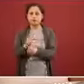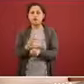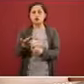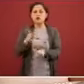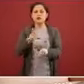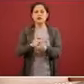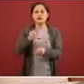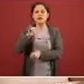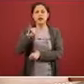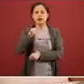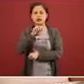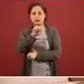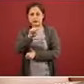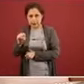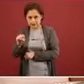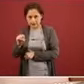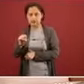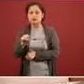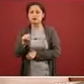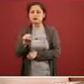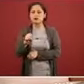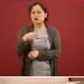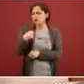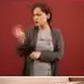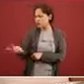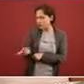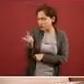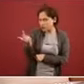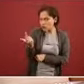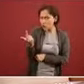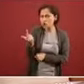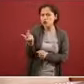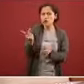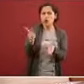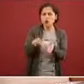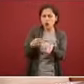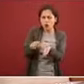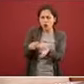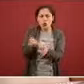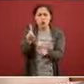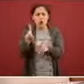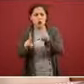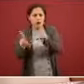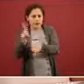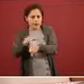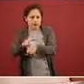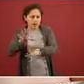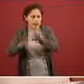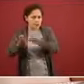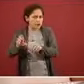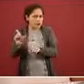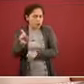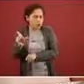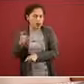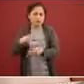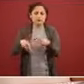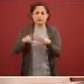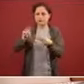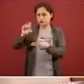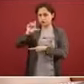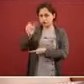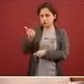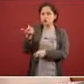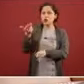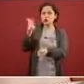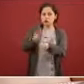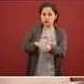ser esporádico y también acerca de los insumos. Hay hospitales que han hecho manifestaciones.